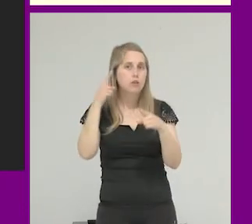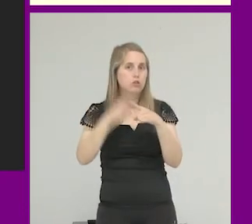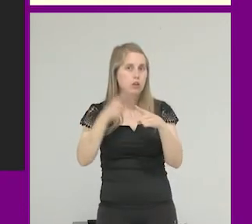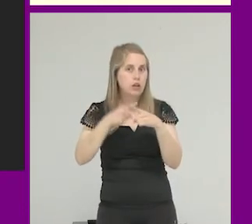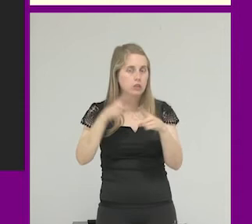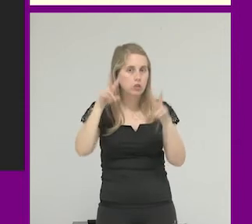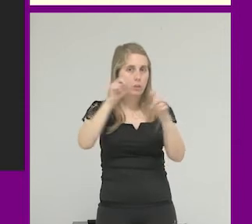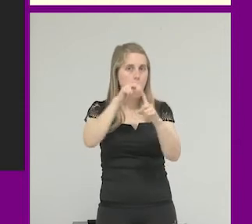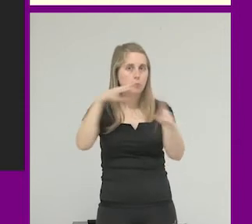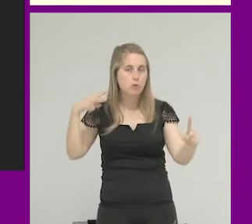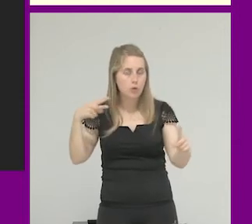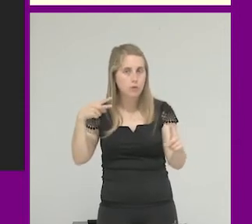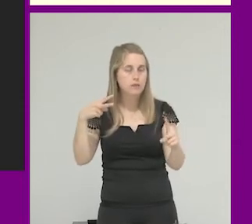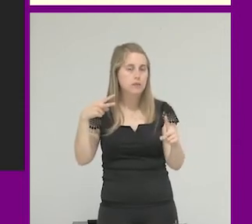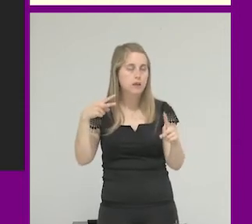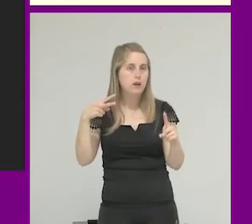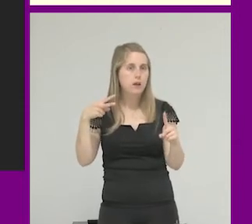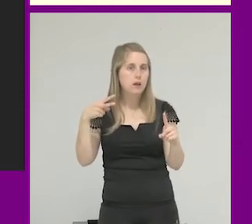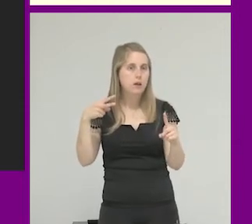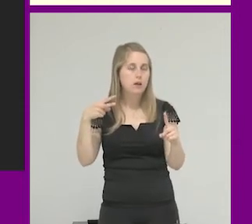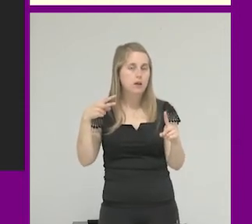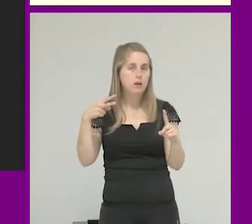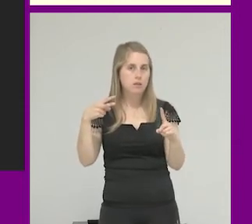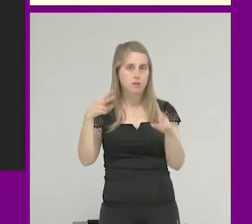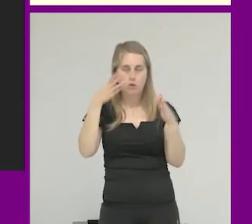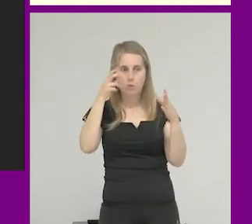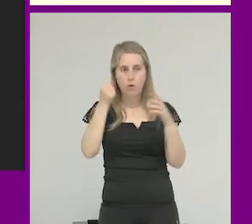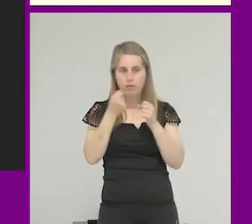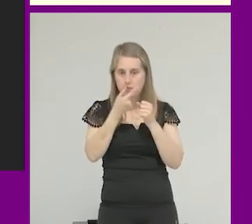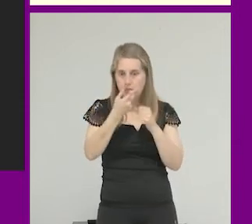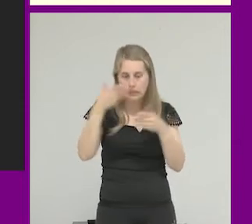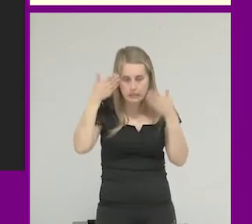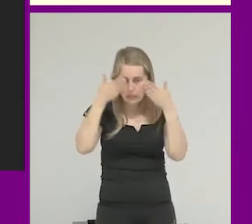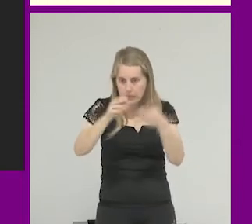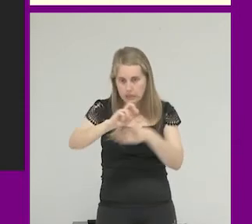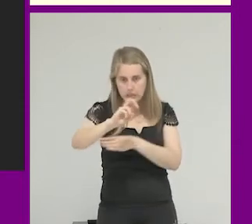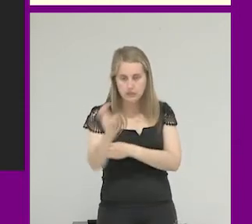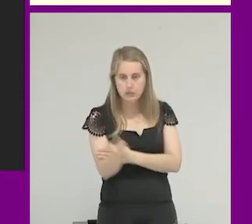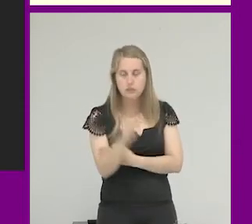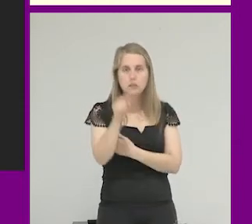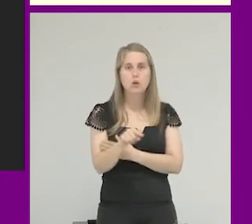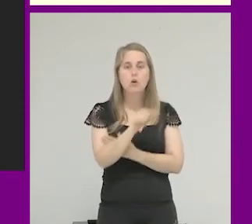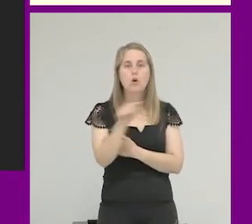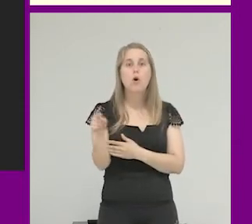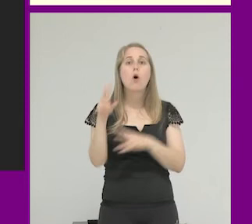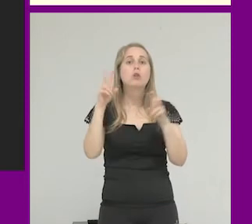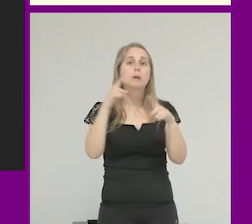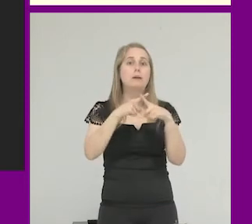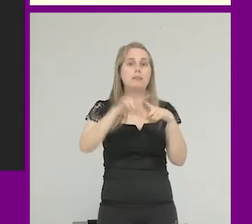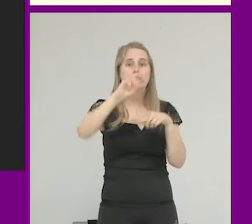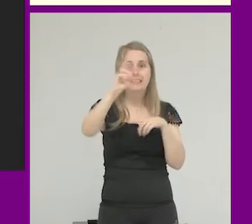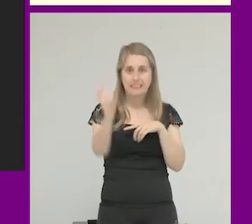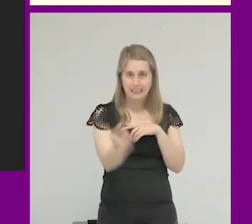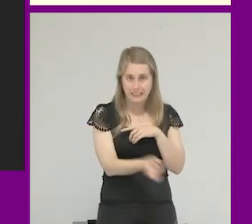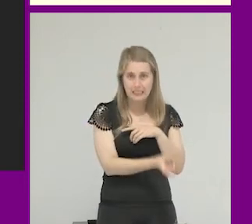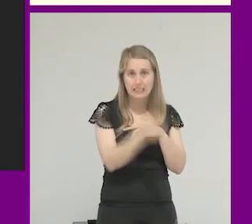sexualitatearen ikuspegi cis-hetero zentratua dute, eta sexu anistasunaz hitz egin